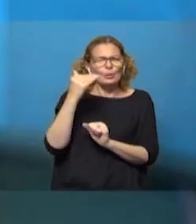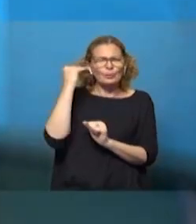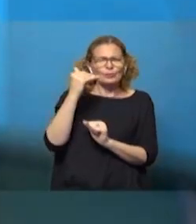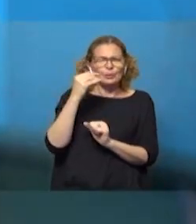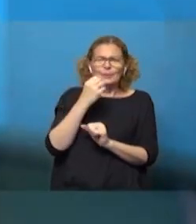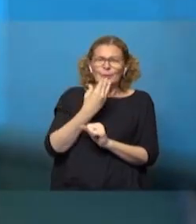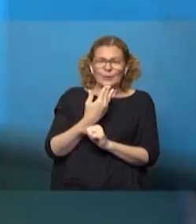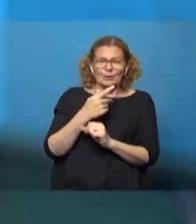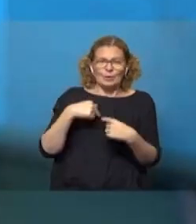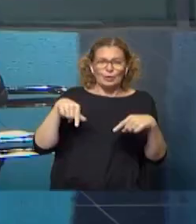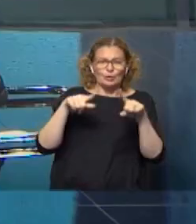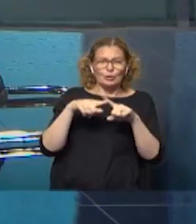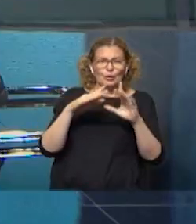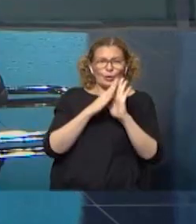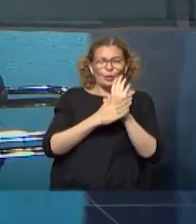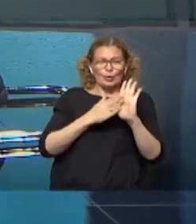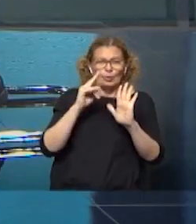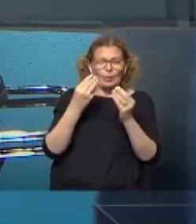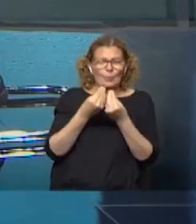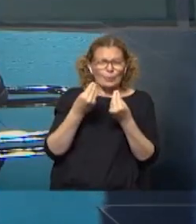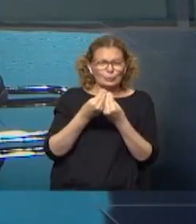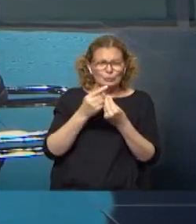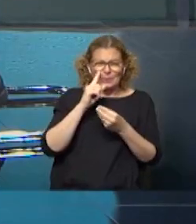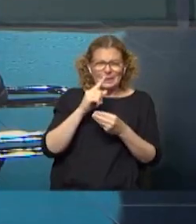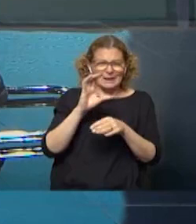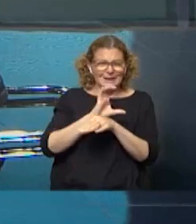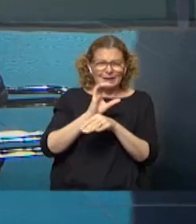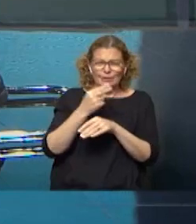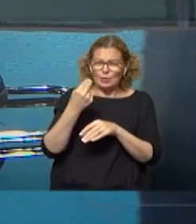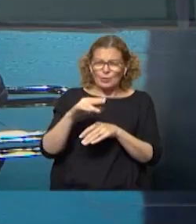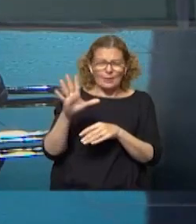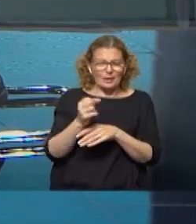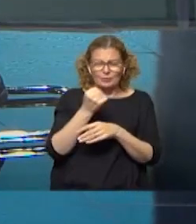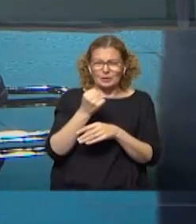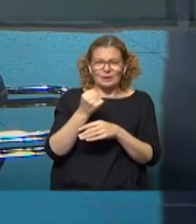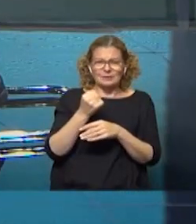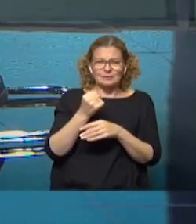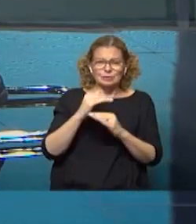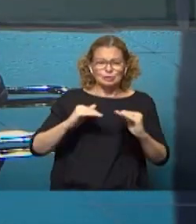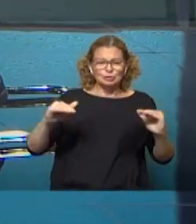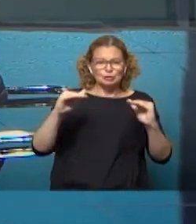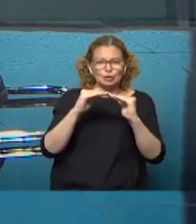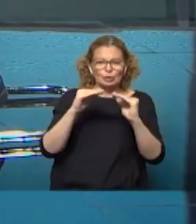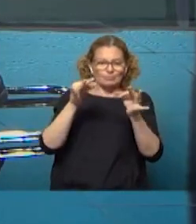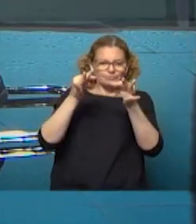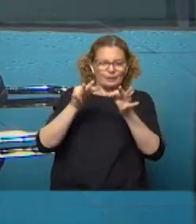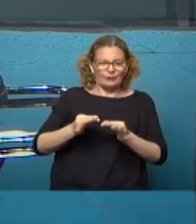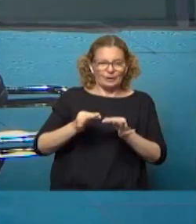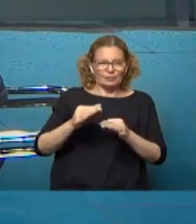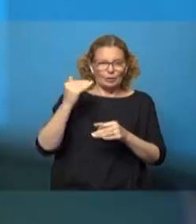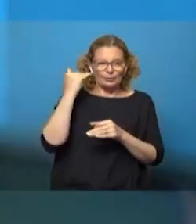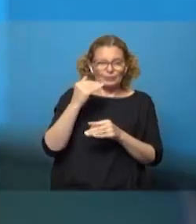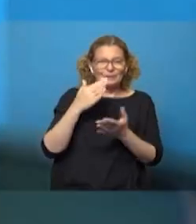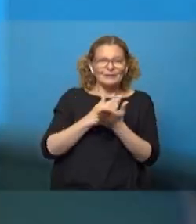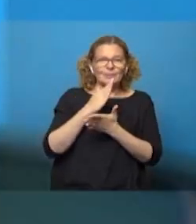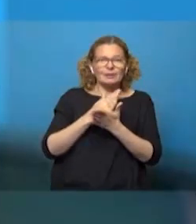a ser buenos en todo el país son miles de docentes miles de clases nunca vas a encontrar dijo toda la Excelencia digamos docente